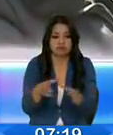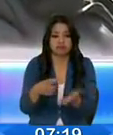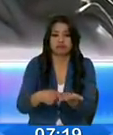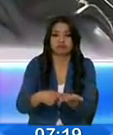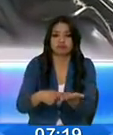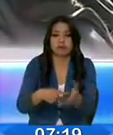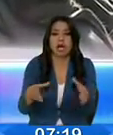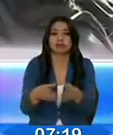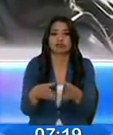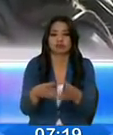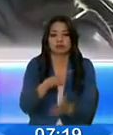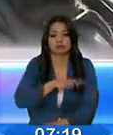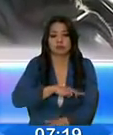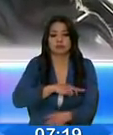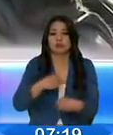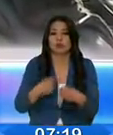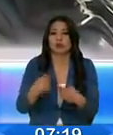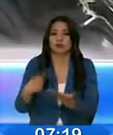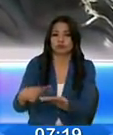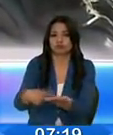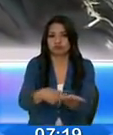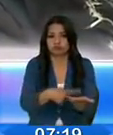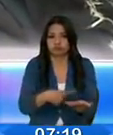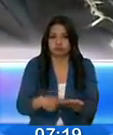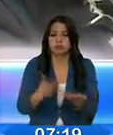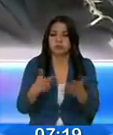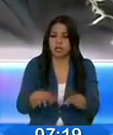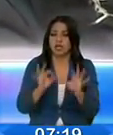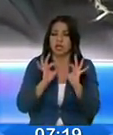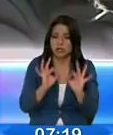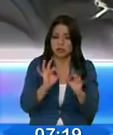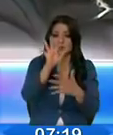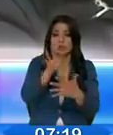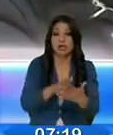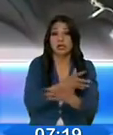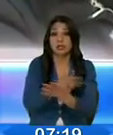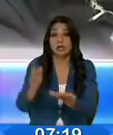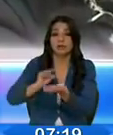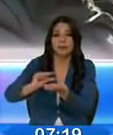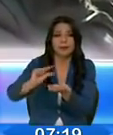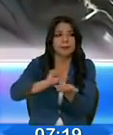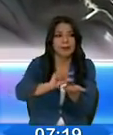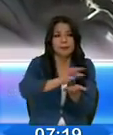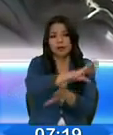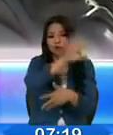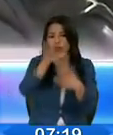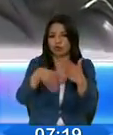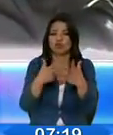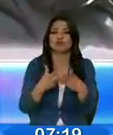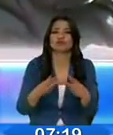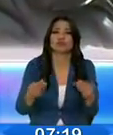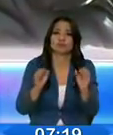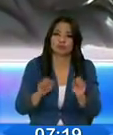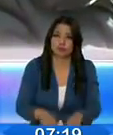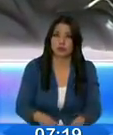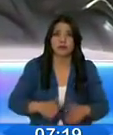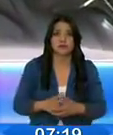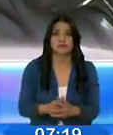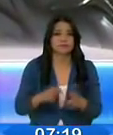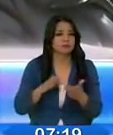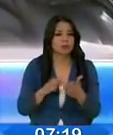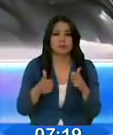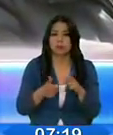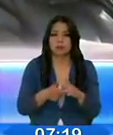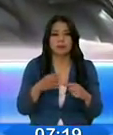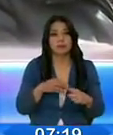Asociación de Municipalidades del Ecuador, así que este tema está previsto y tenemos un calendario para resolverlo. Y no hay ningún problema